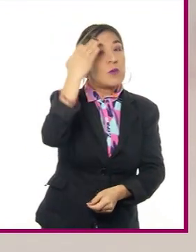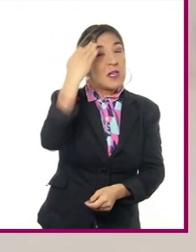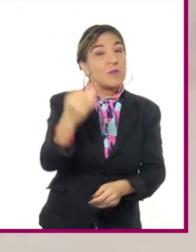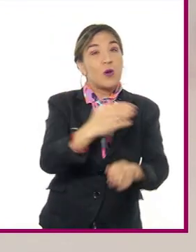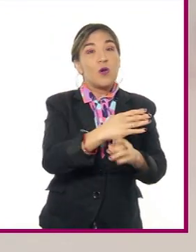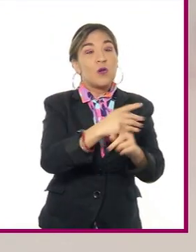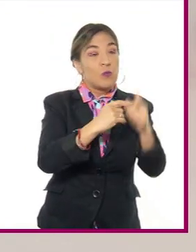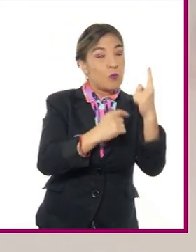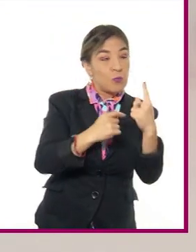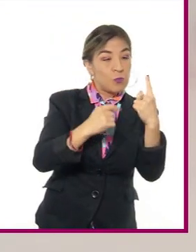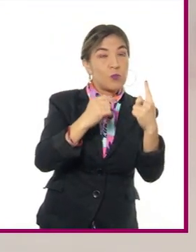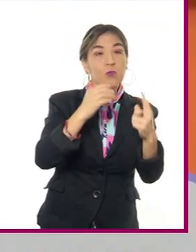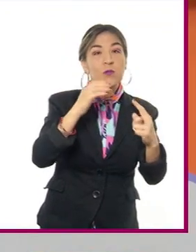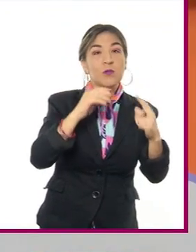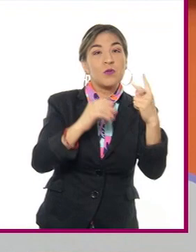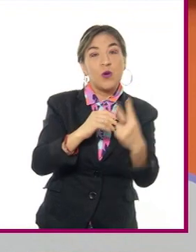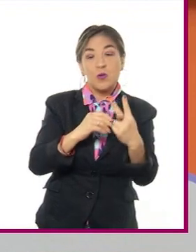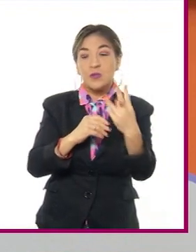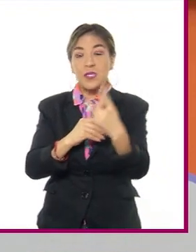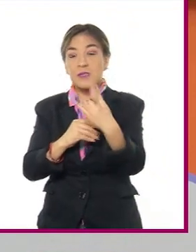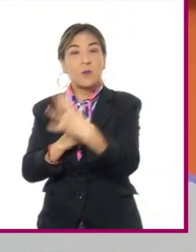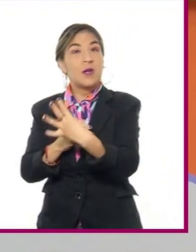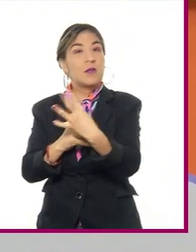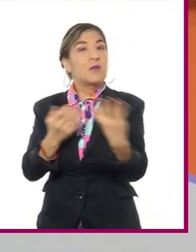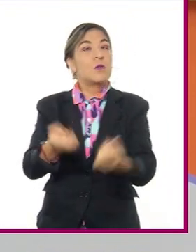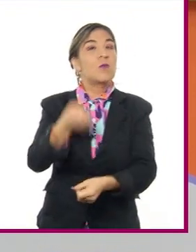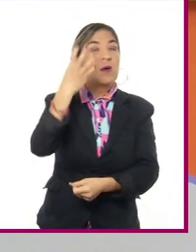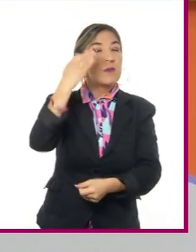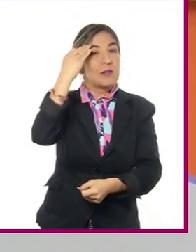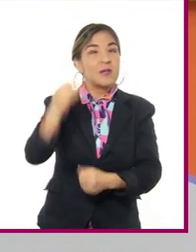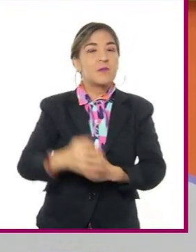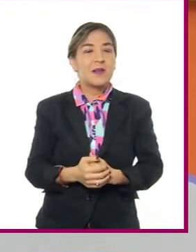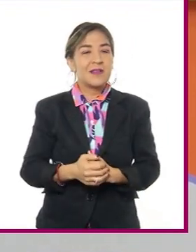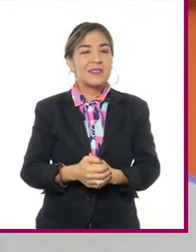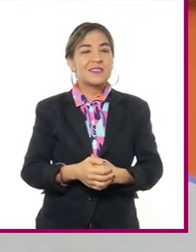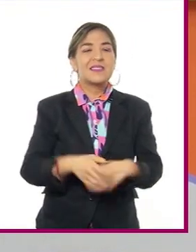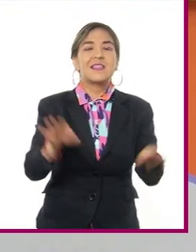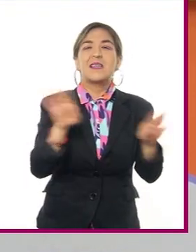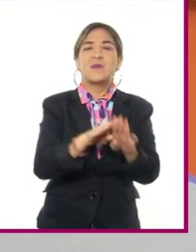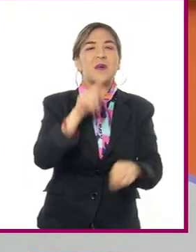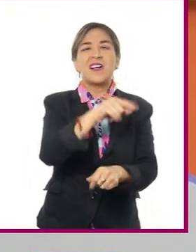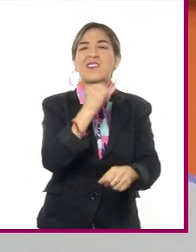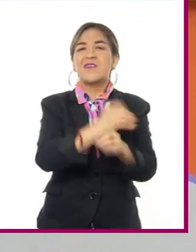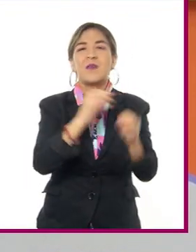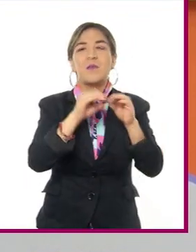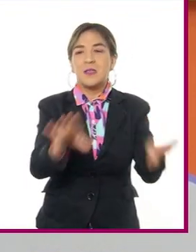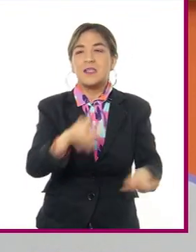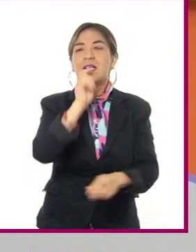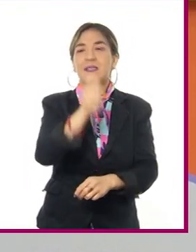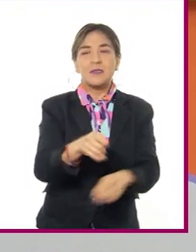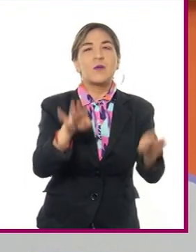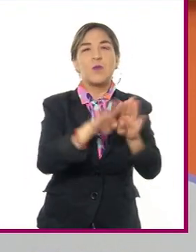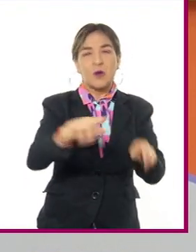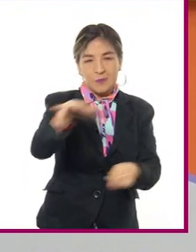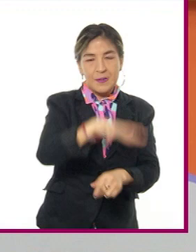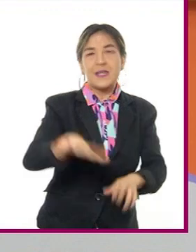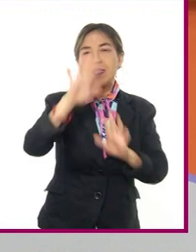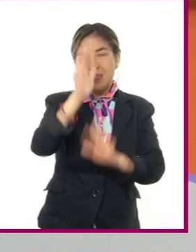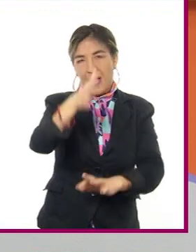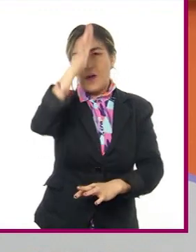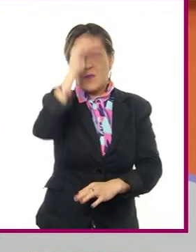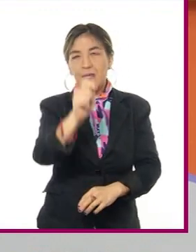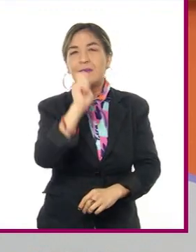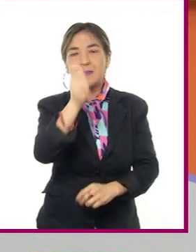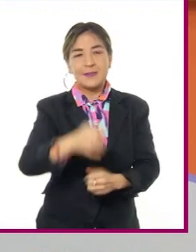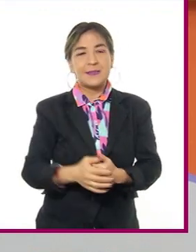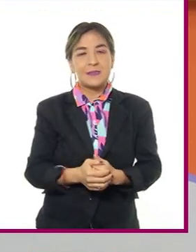cada cuarto. Creo que nos falta un poco de información y supongo que estarás de acuerdo conmigo en